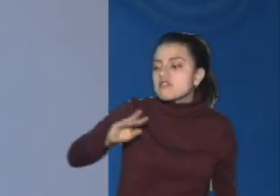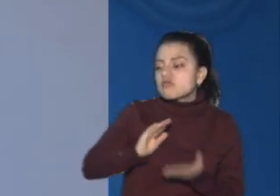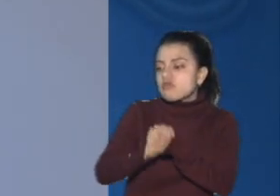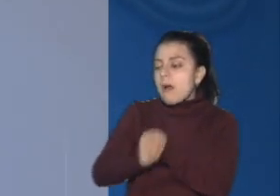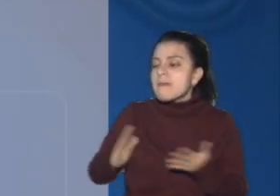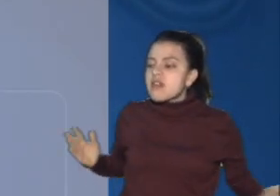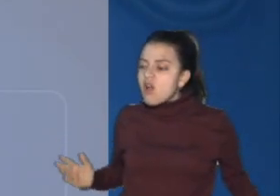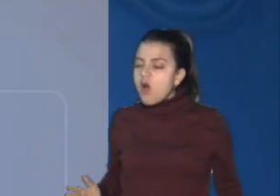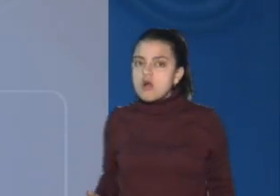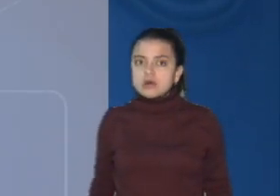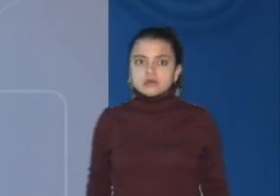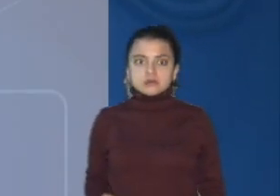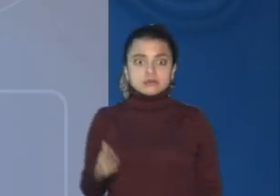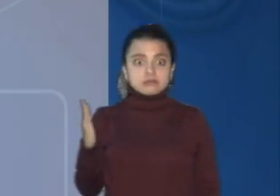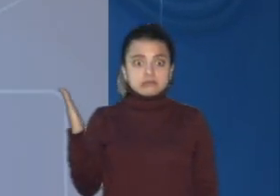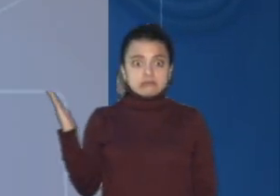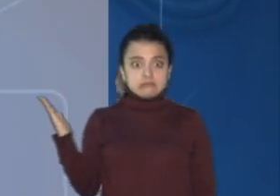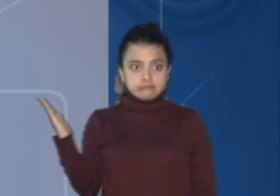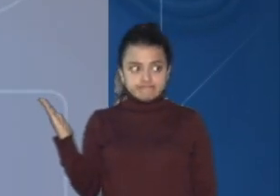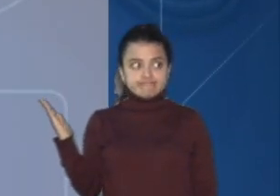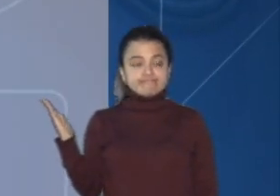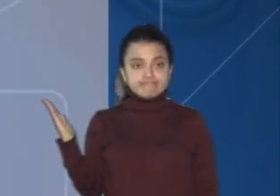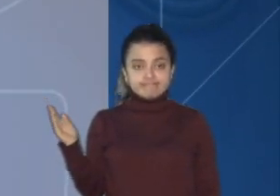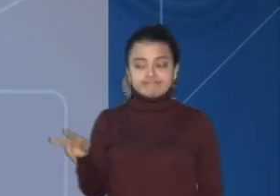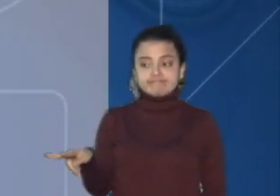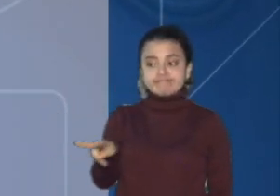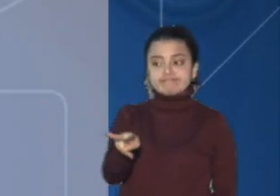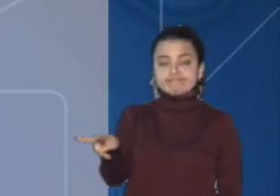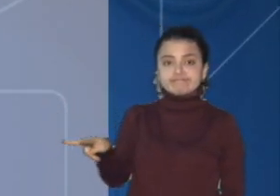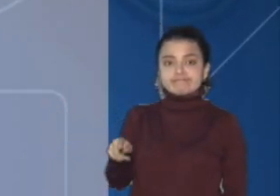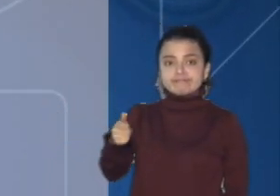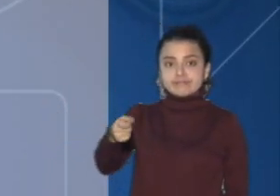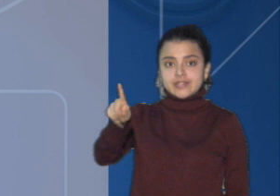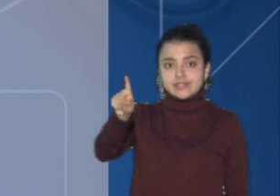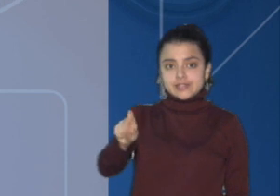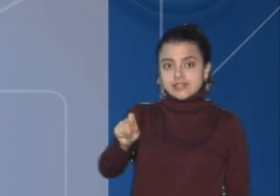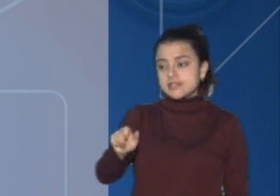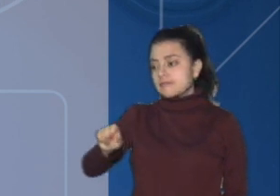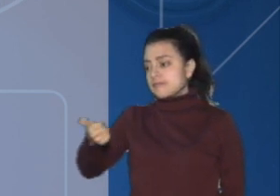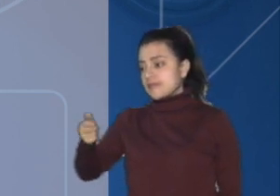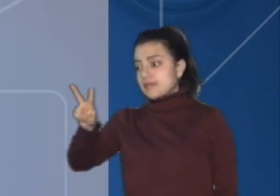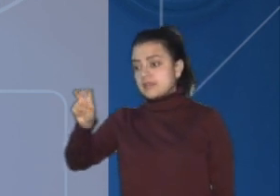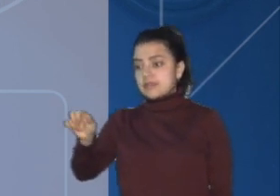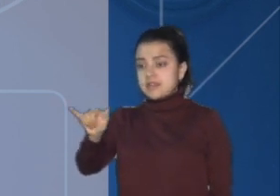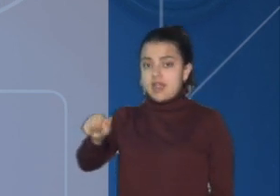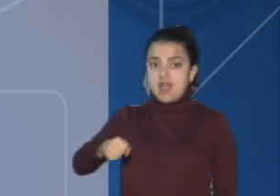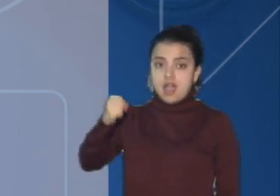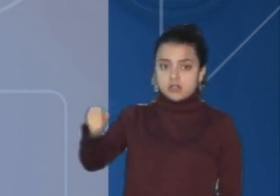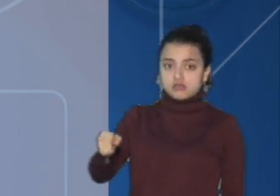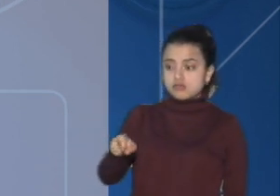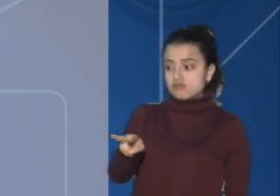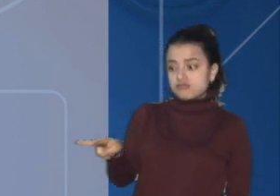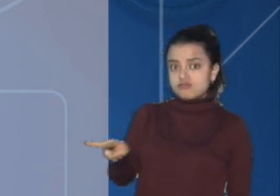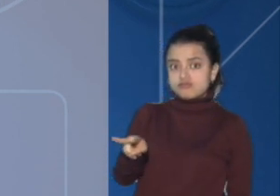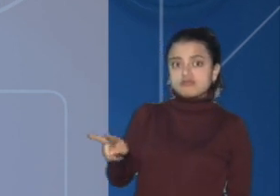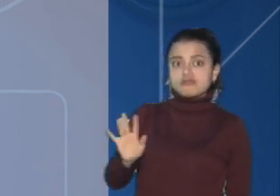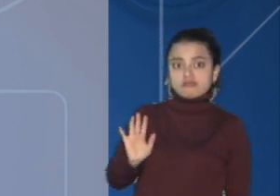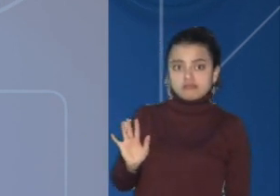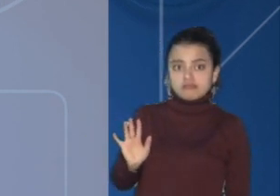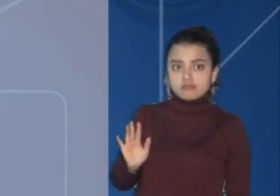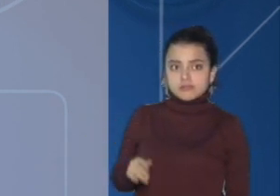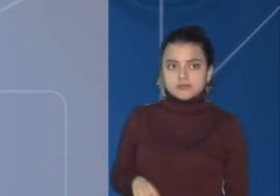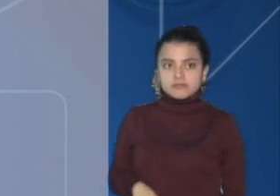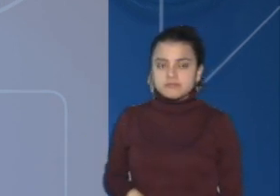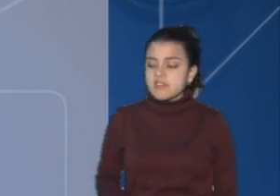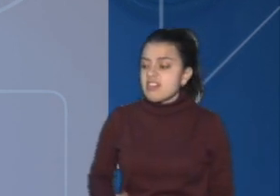de Cali increpó a dos adolescentes de 16 y 17 años, acusándolos de estar atracando en el sector. Dele gracias a Dios